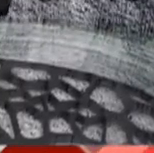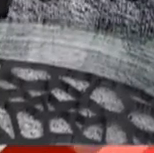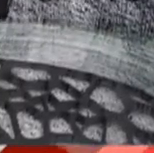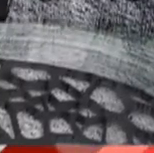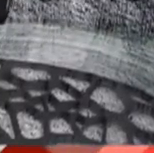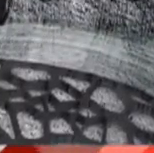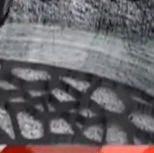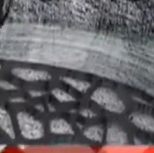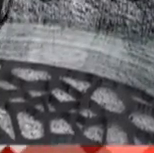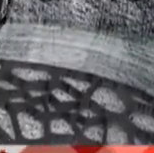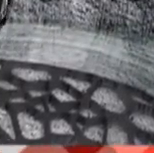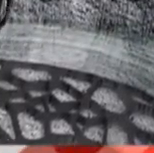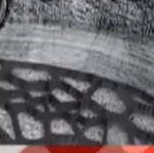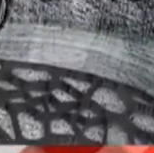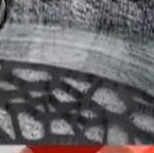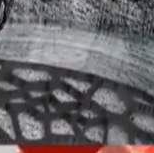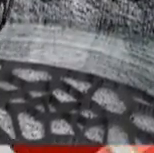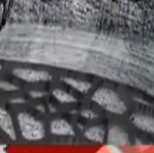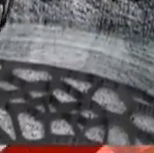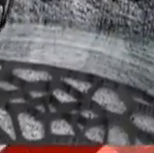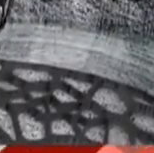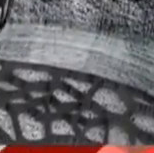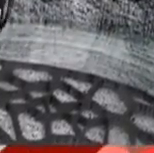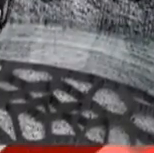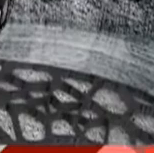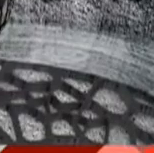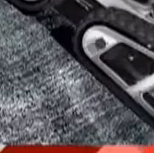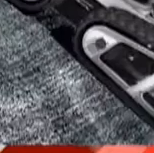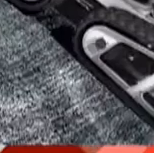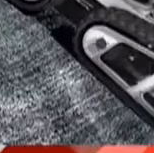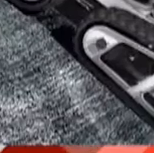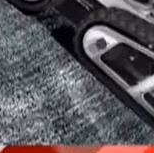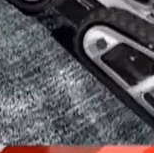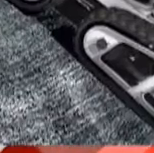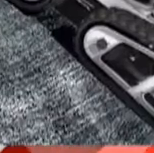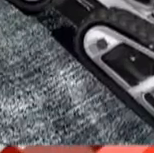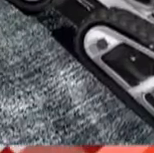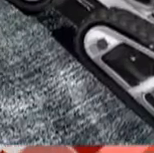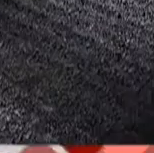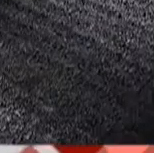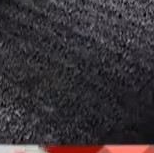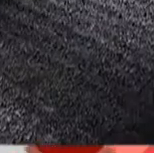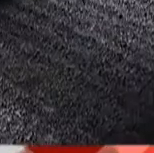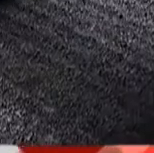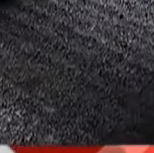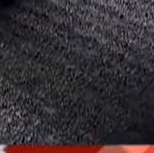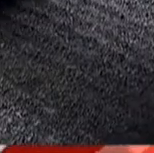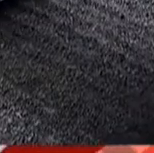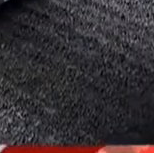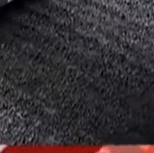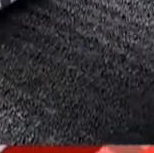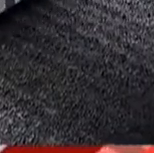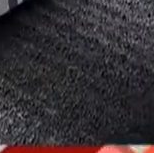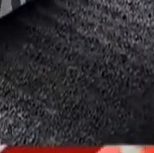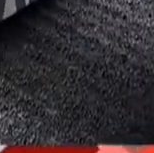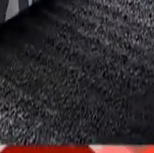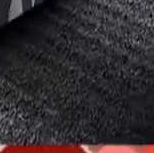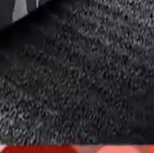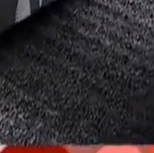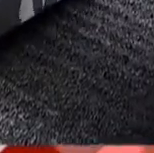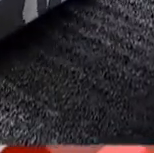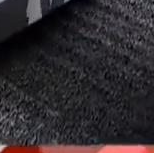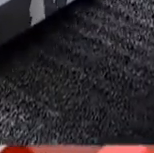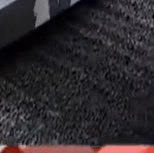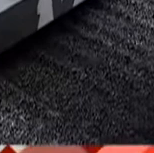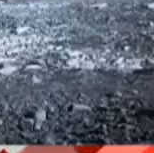entre el 2024 y 2028, pero esta vez un poco más lejos, con la mirada puesta en los futuros viajes a Marte a partir del